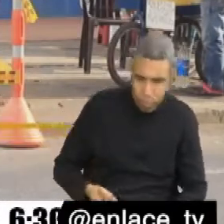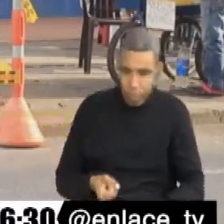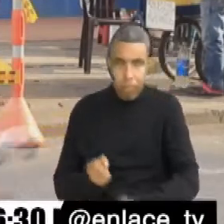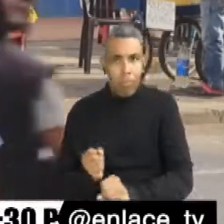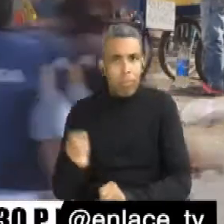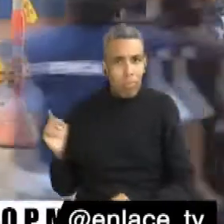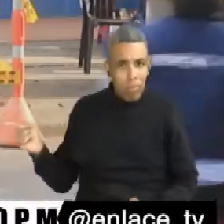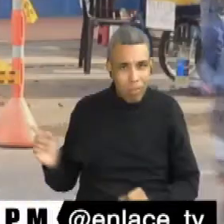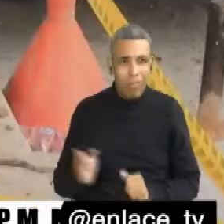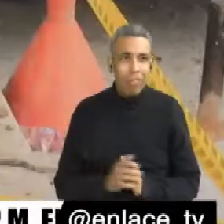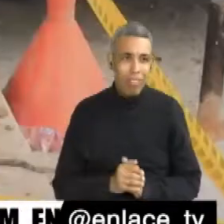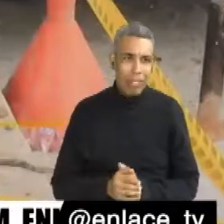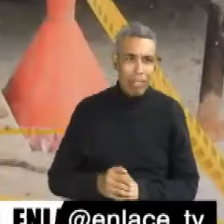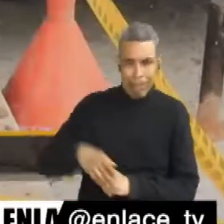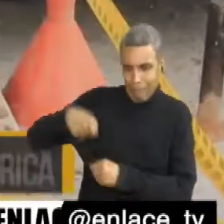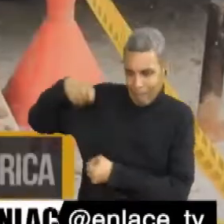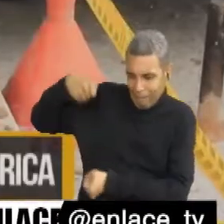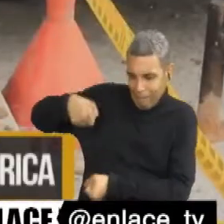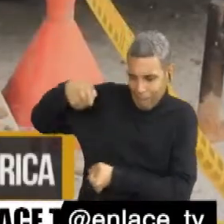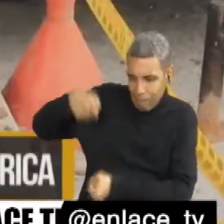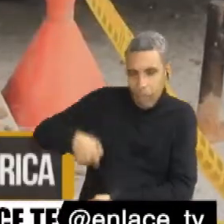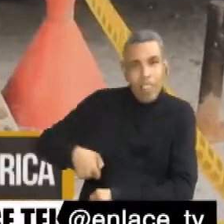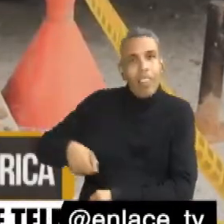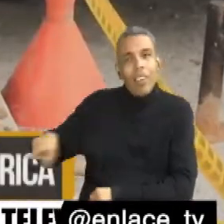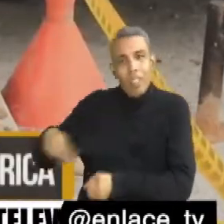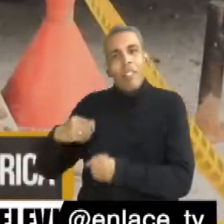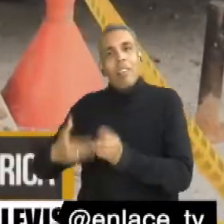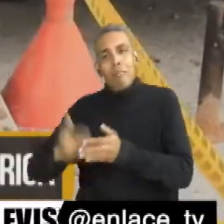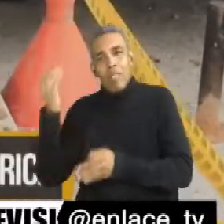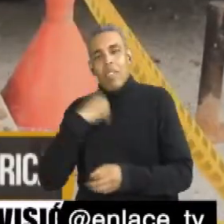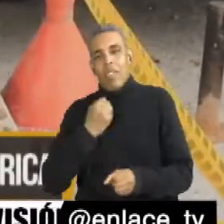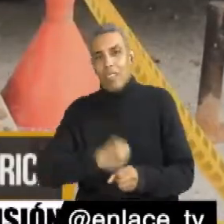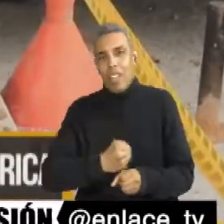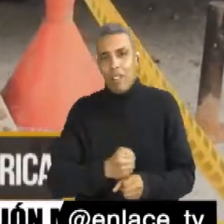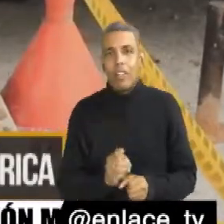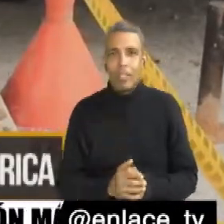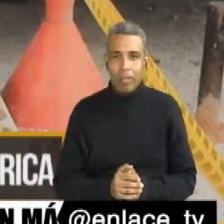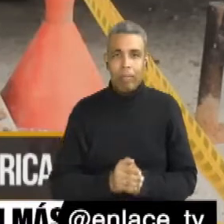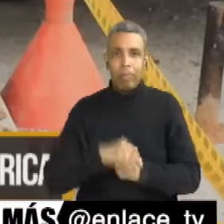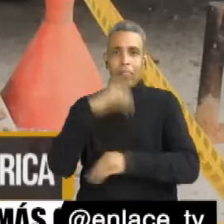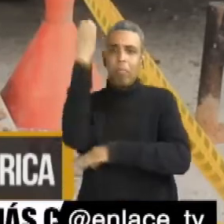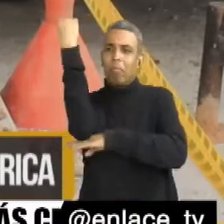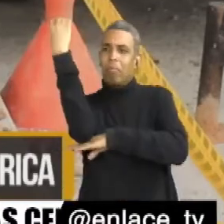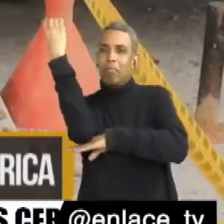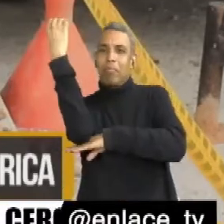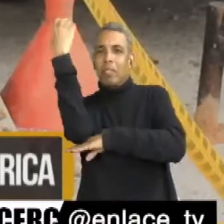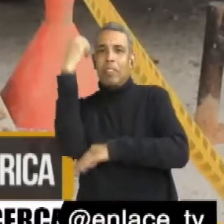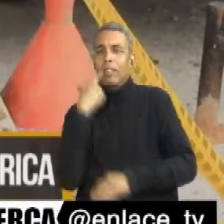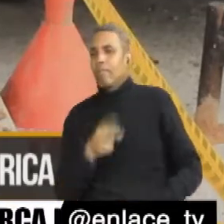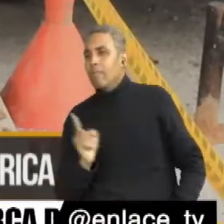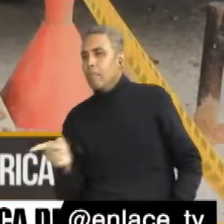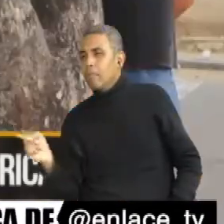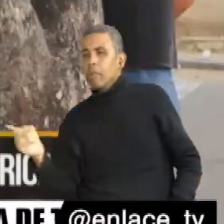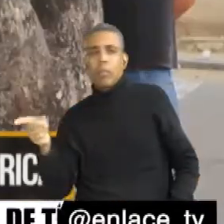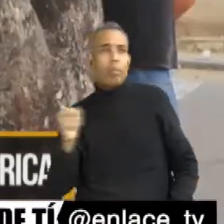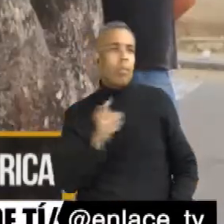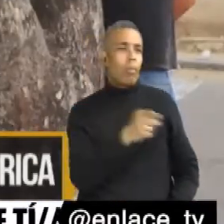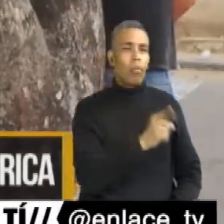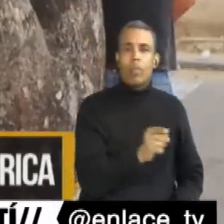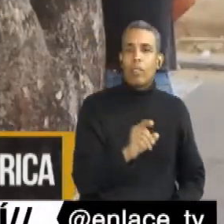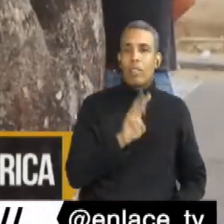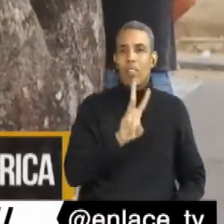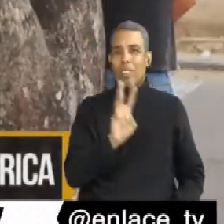las vías de la ciudad, comenzaron en forma los trabajos en la primera de las 39 intersecciones semafóricas existentes que